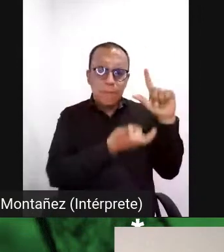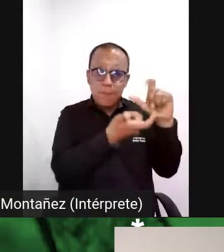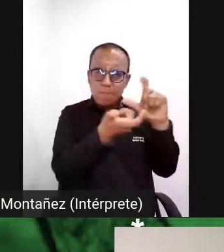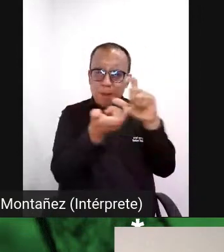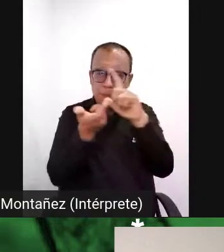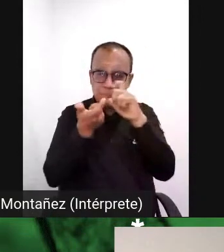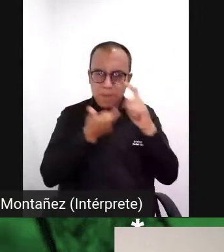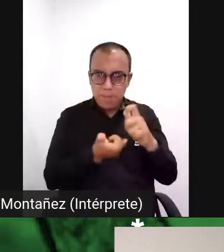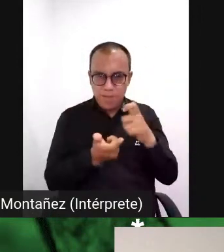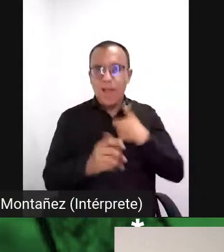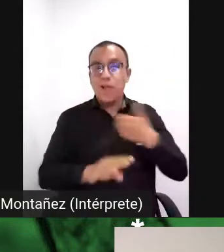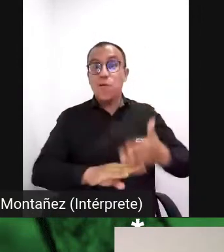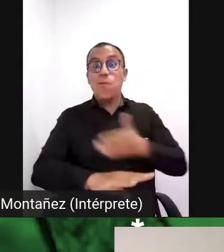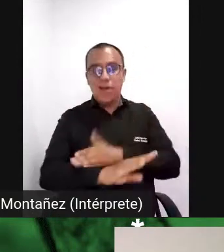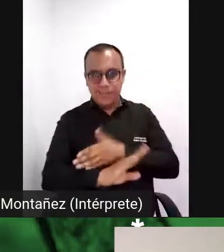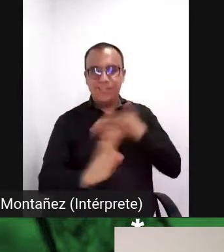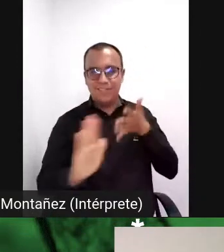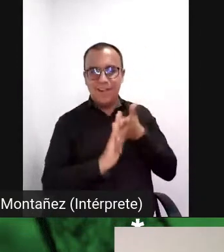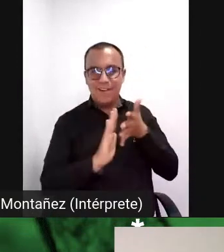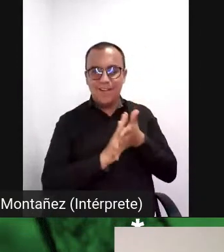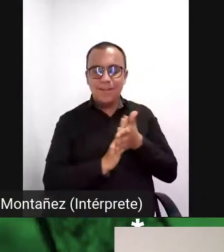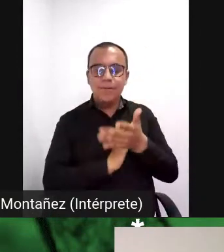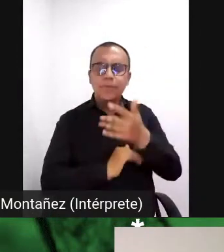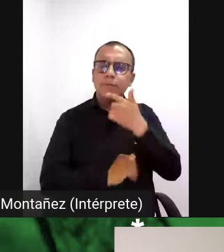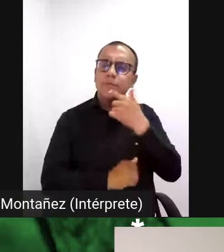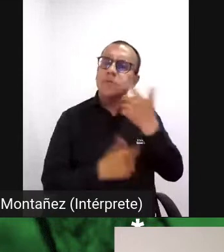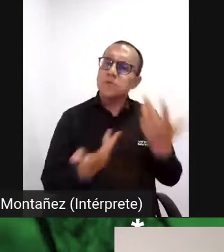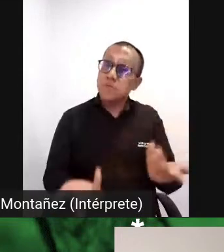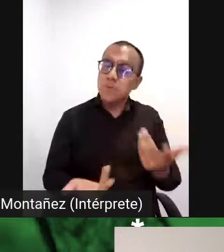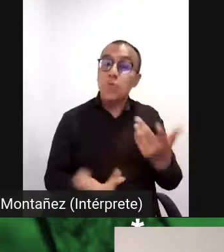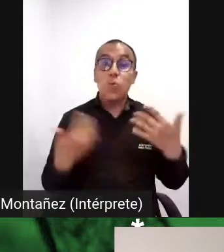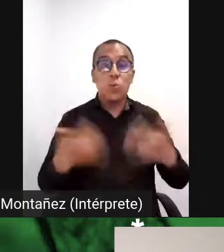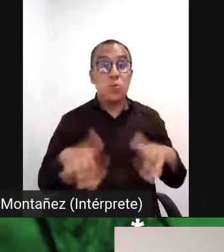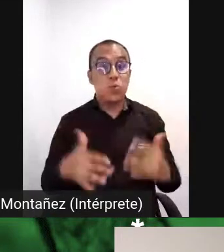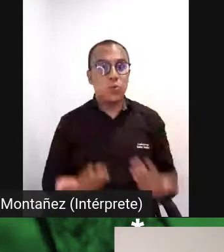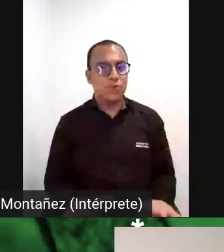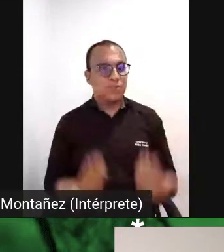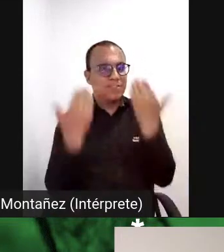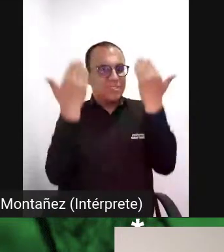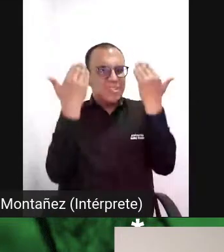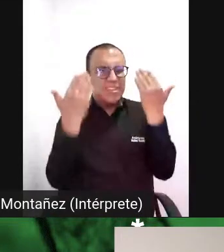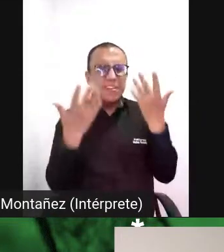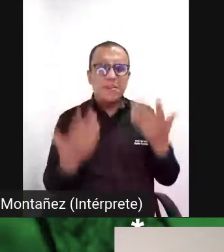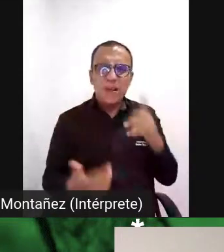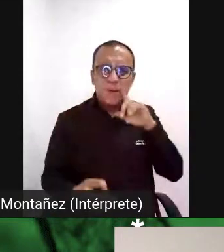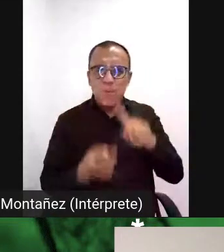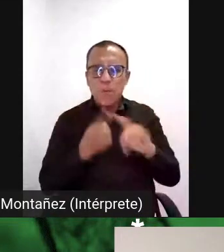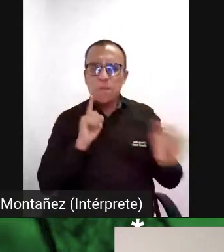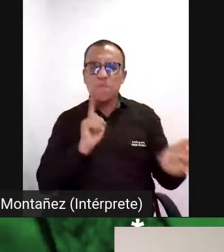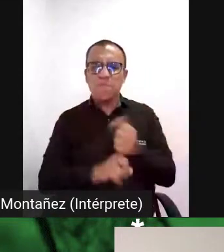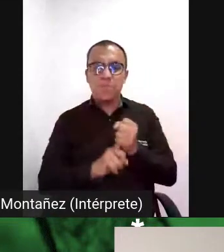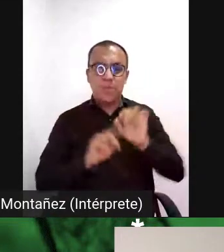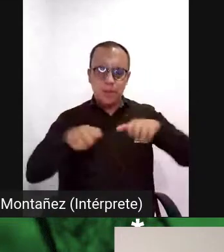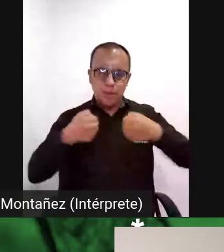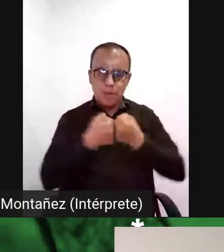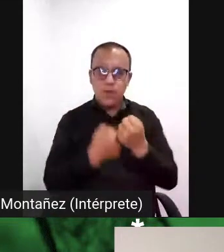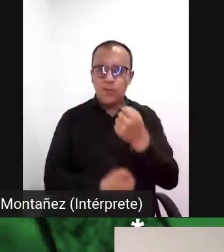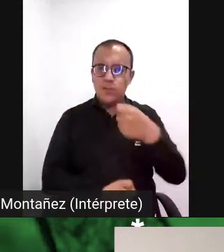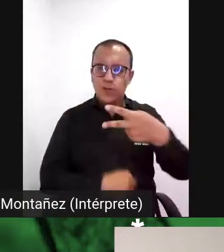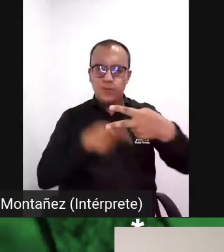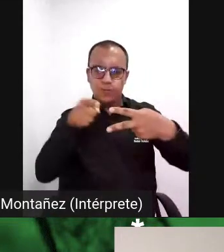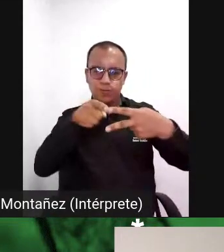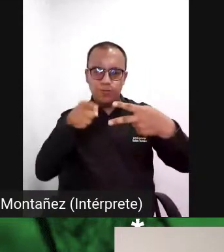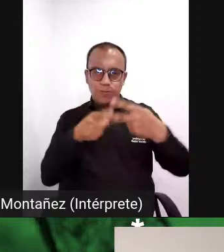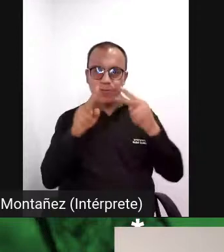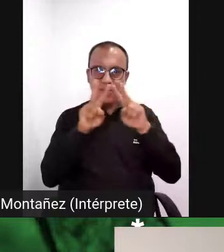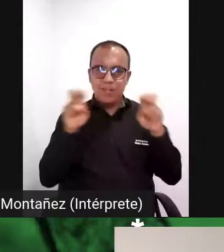como lo mencionabas ahí. Me parece como muy, muy valioso cómo logran articular estas dos cosas en el